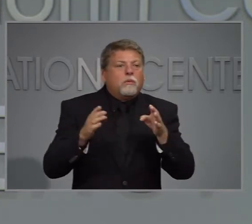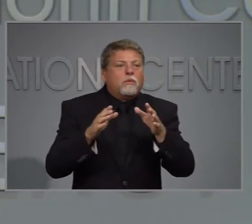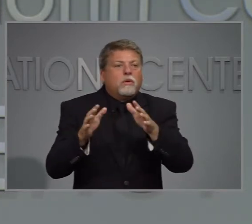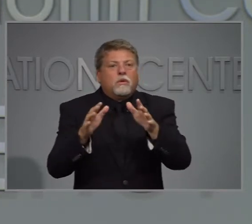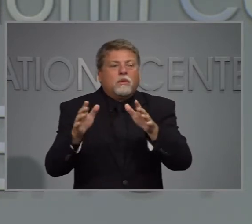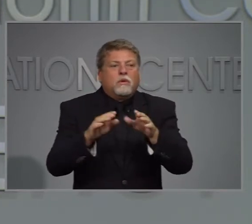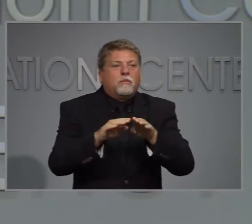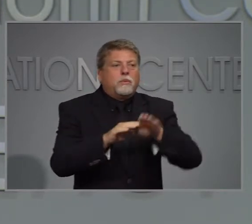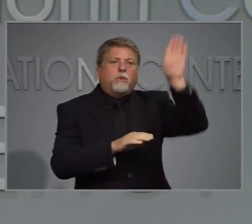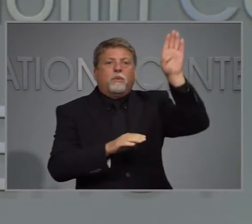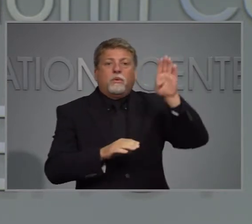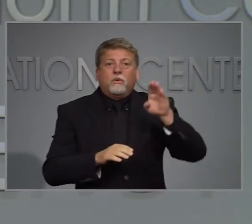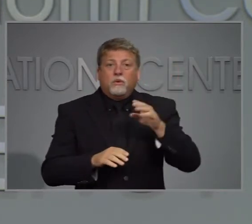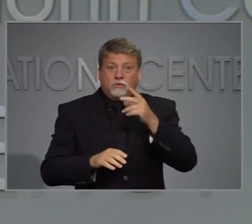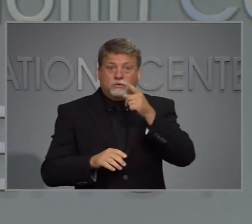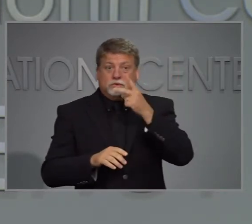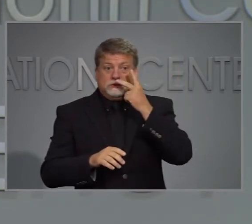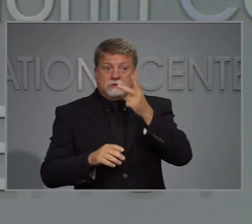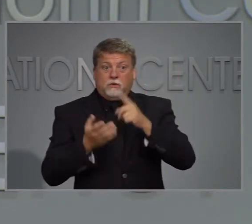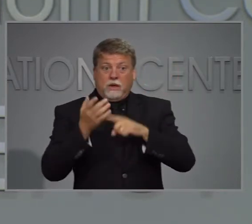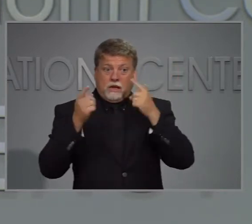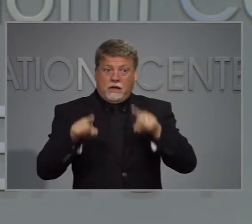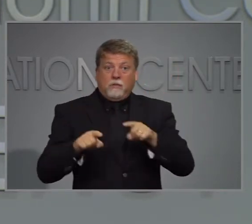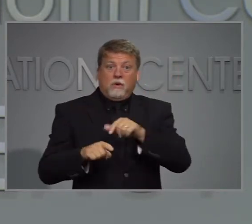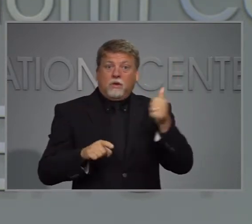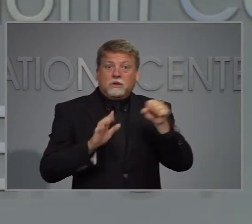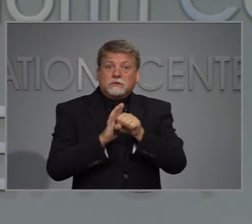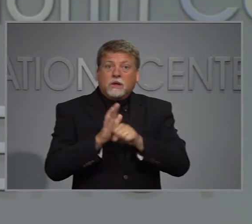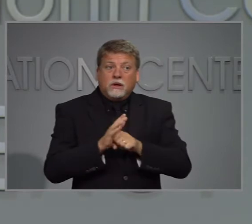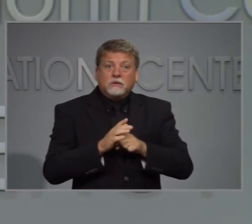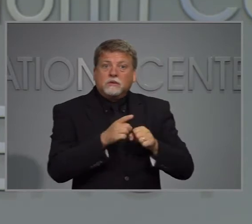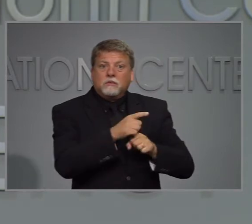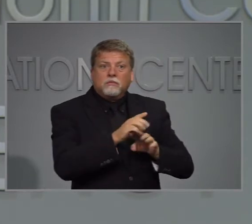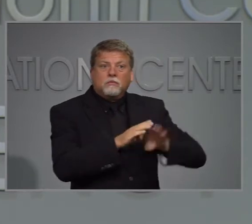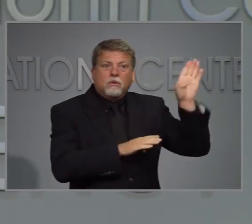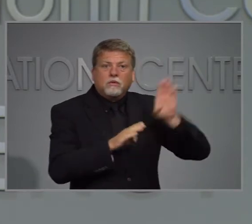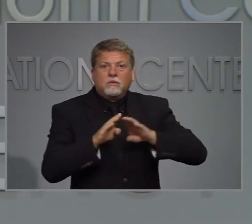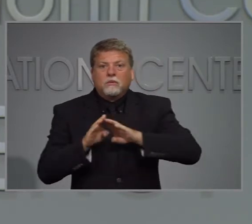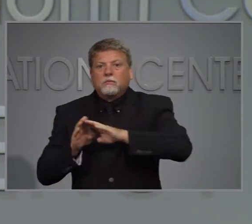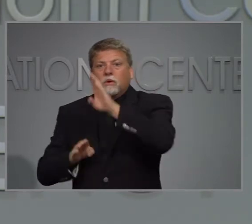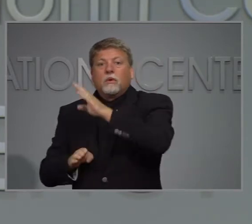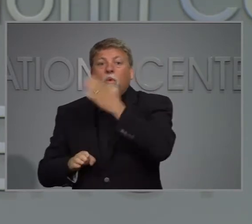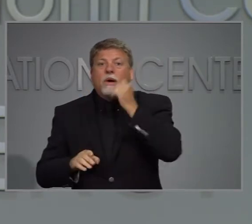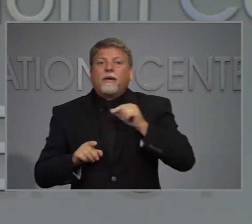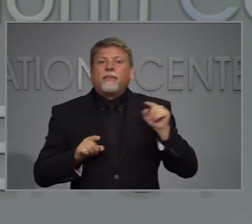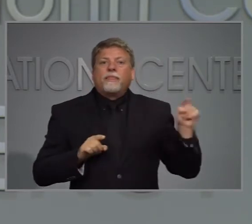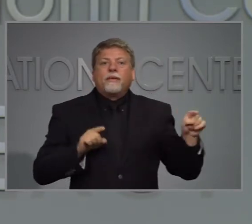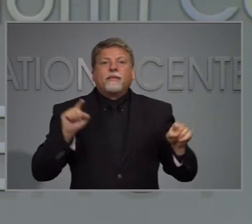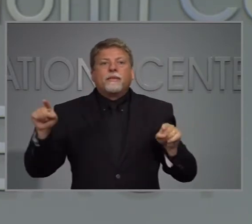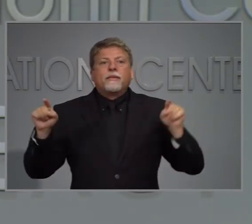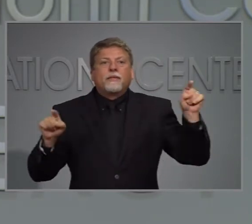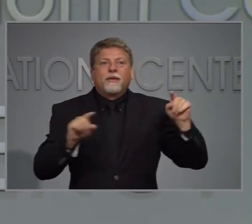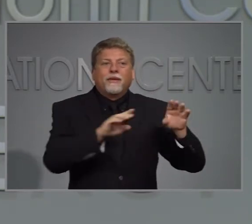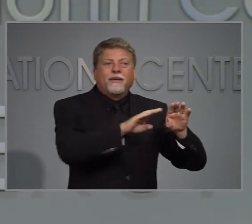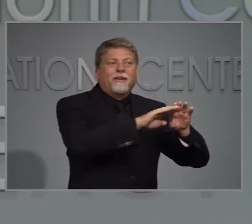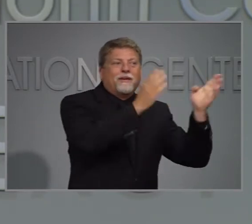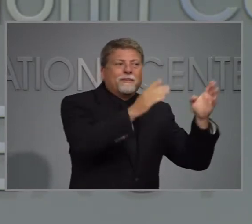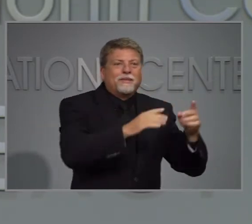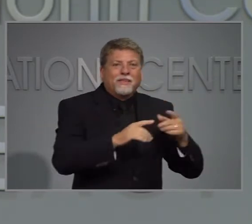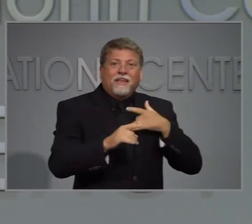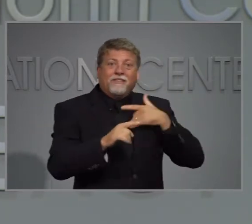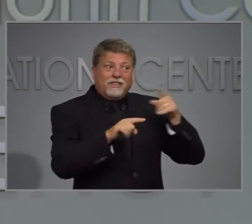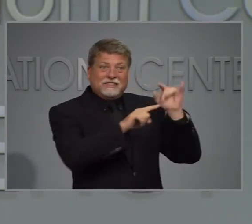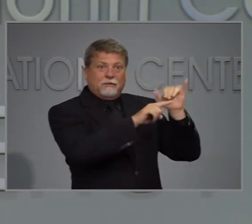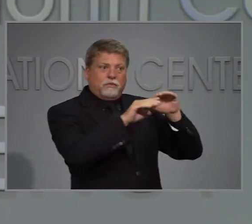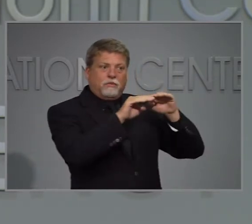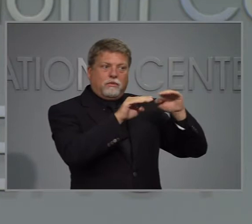están sobrecargados cuando se volvieron a abrir los comercios muy rápido. En Carolina del Norte usamos un enfoque de interruptor